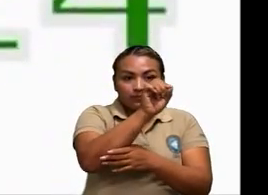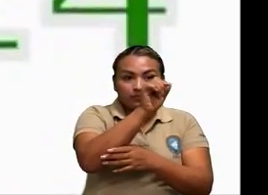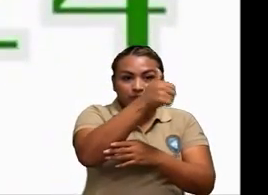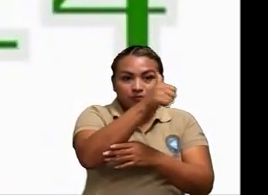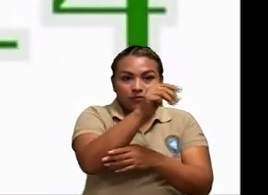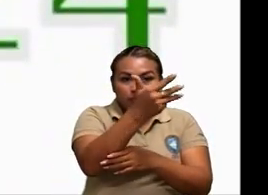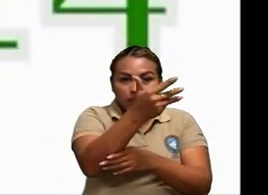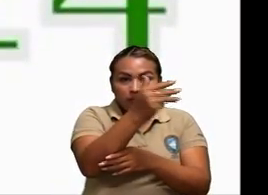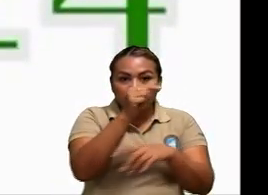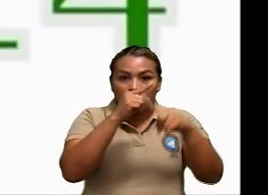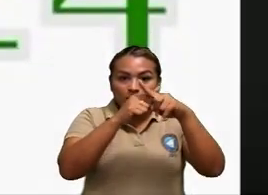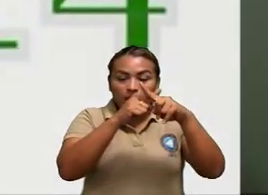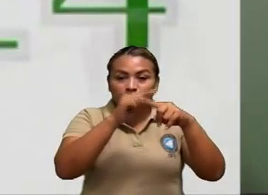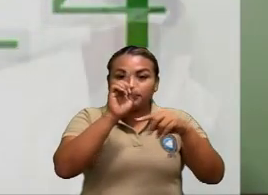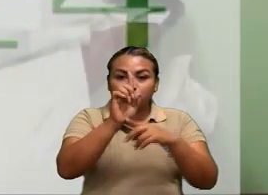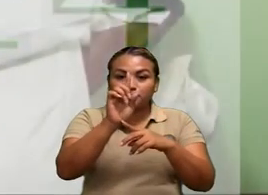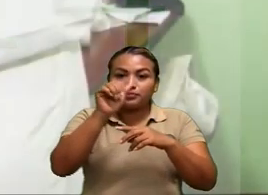1,69 por